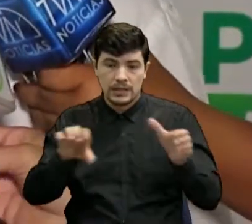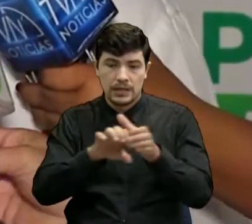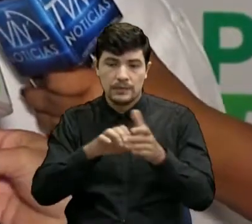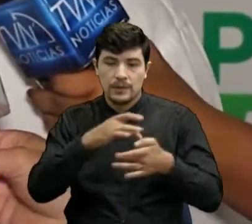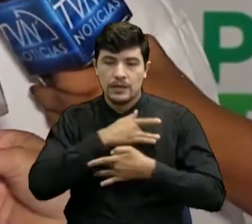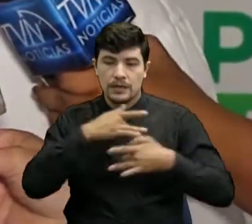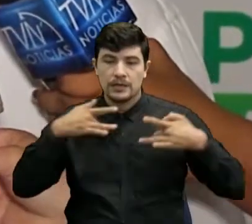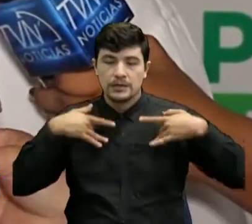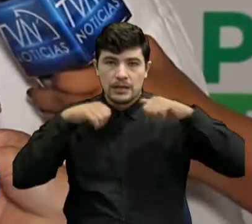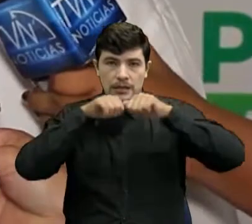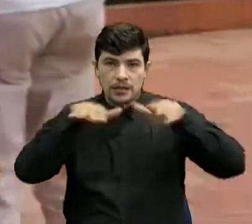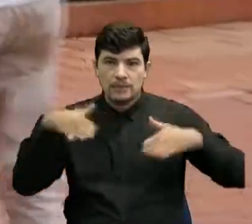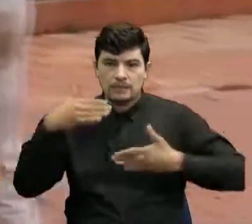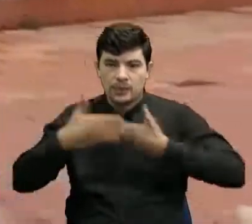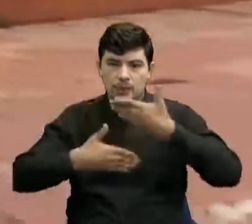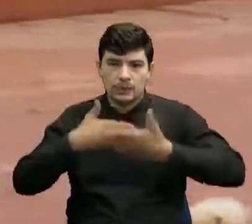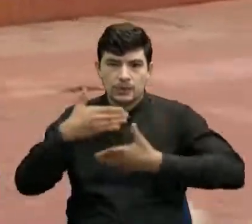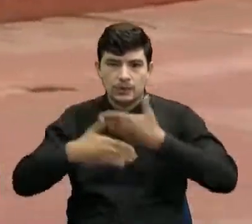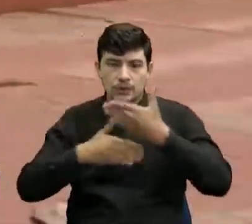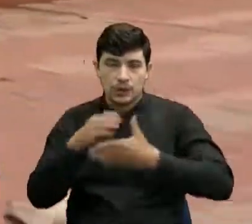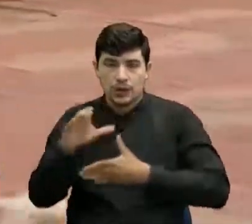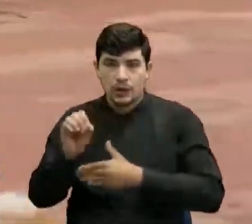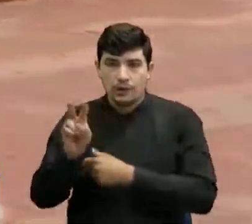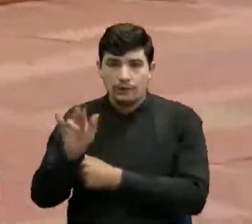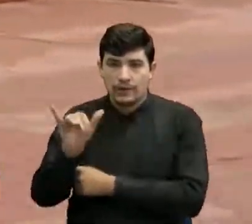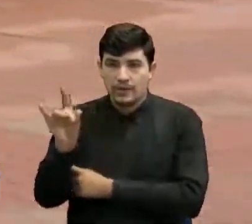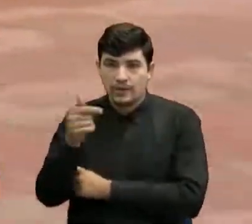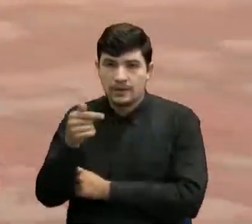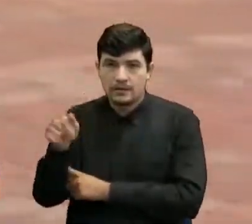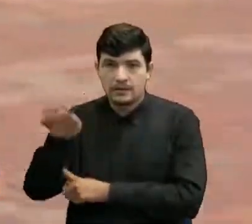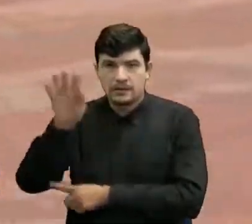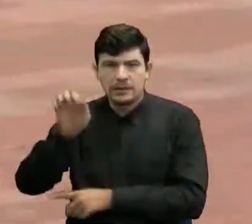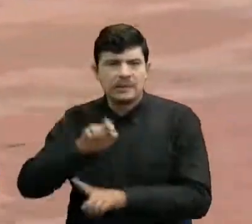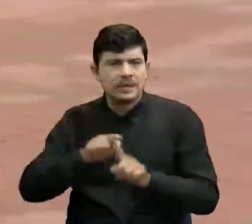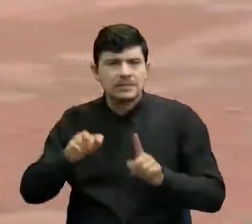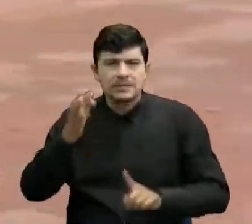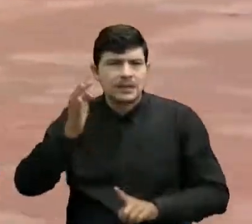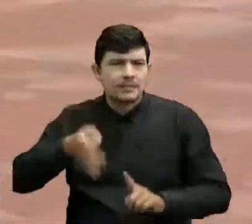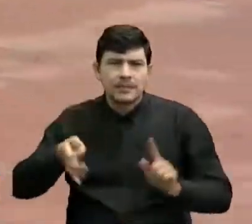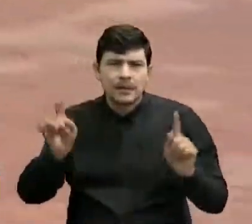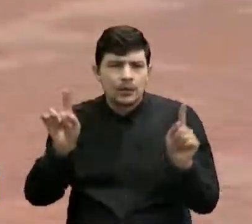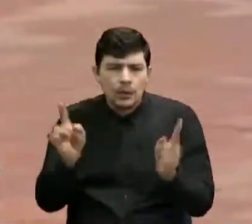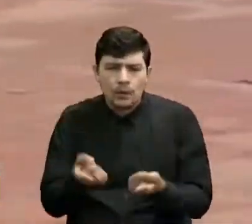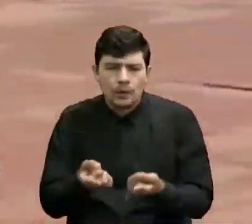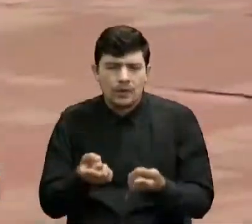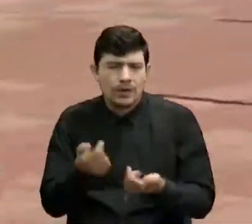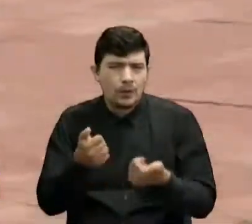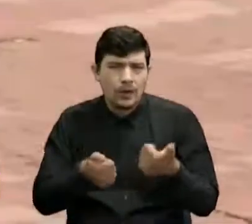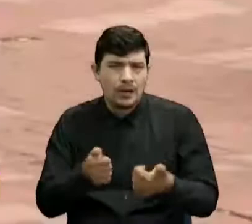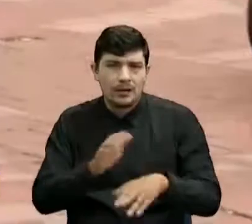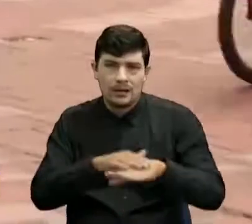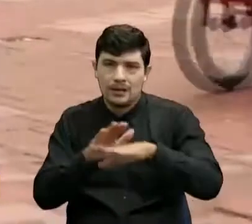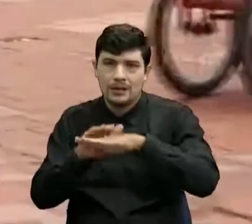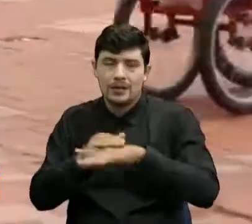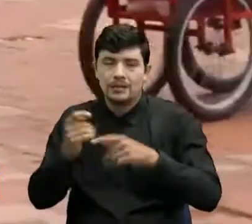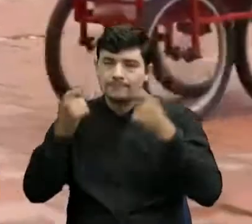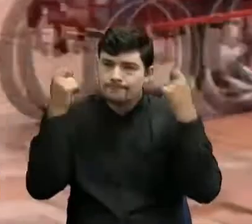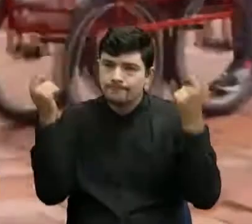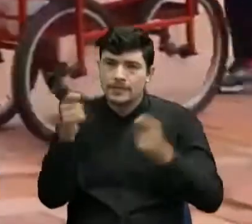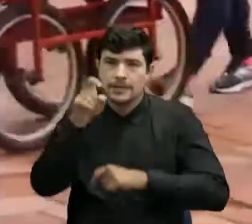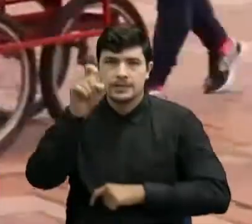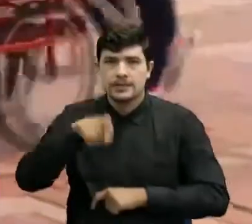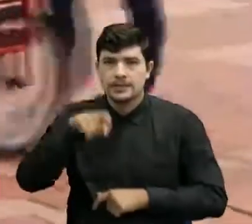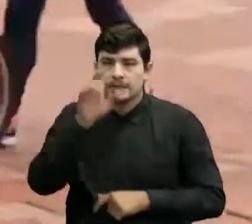este proceso del COVID-19, pero siempre llegamos a la misma conclusión y por eso el mensaje es reiterativo. Necesitamos